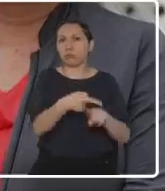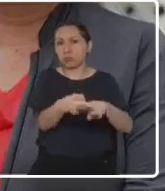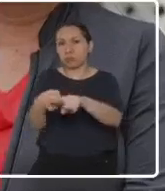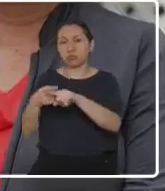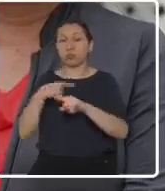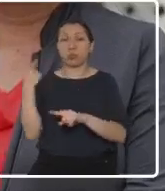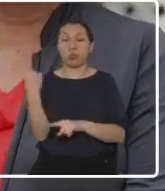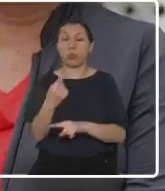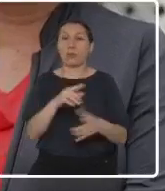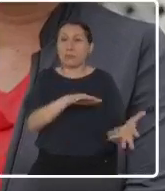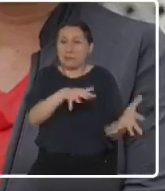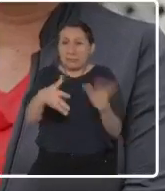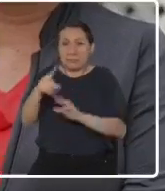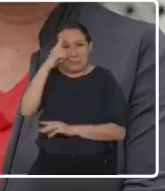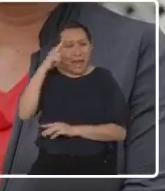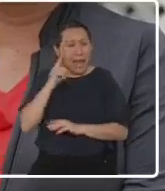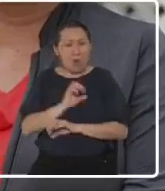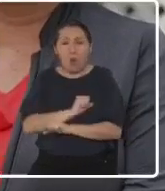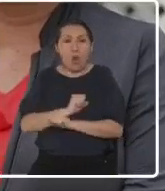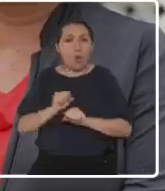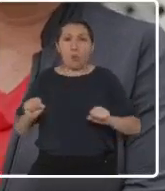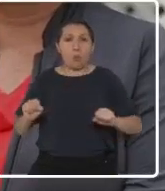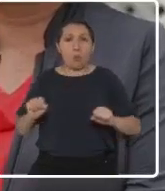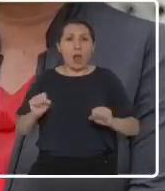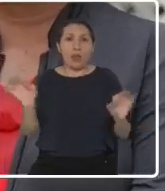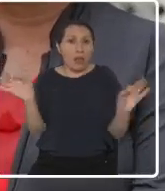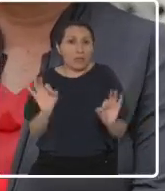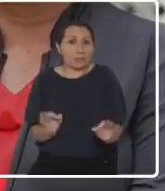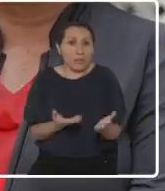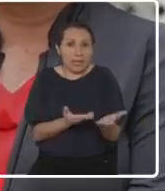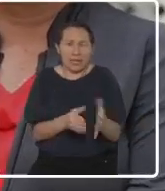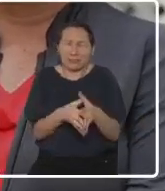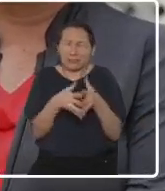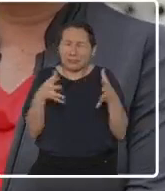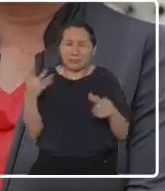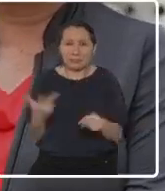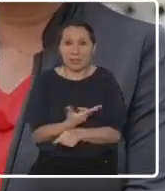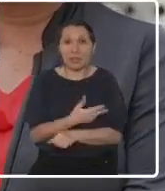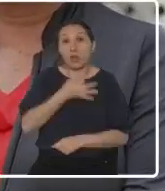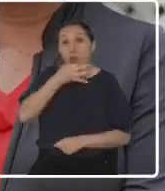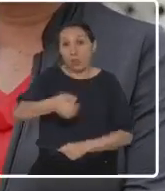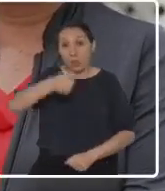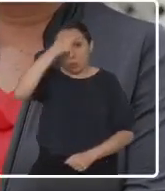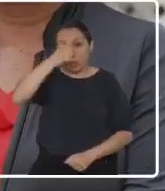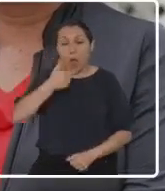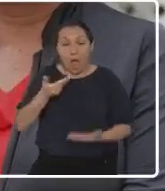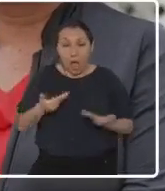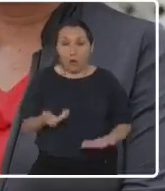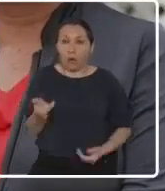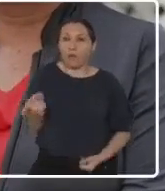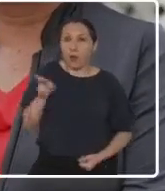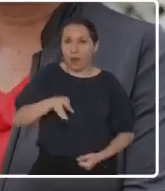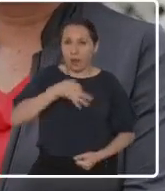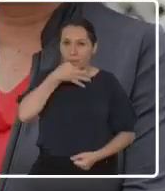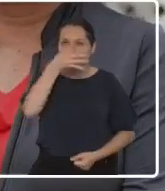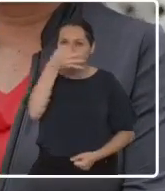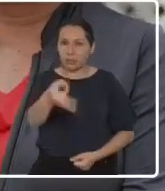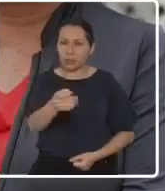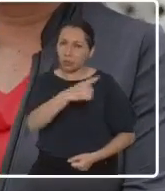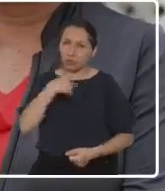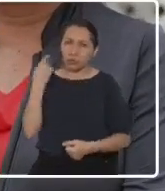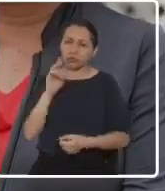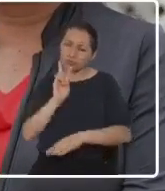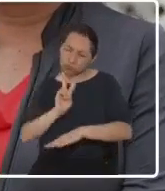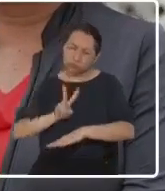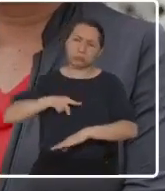entera, porque el daño que han causado es inconmensurable. Lo dije el domingo y lo repito, vamos a